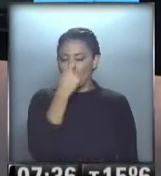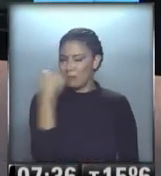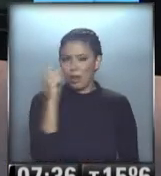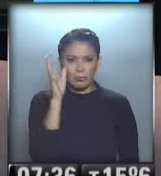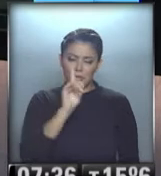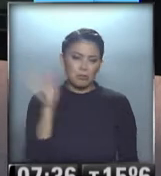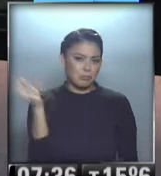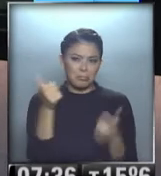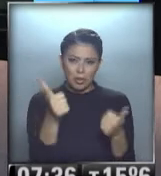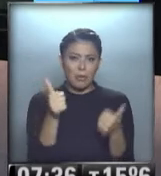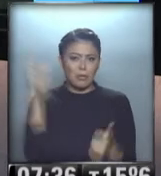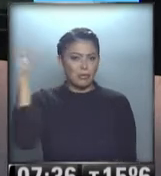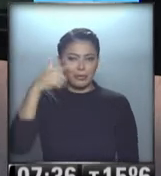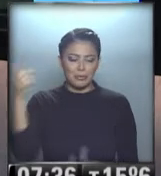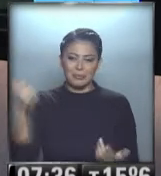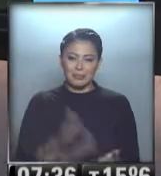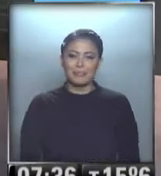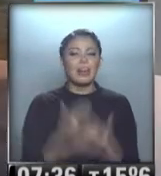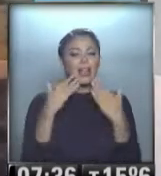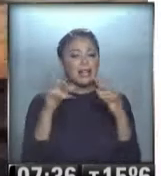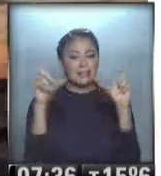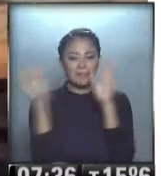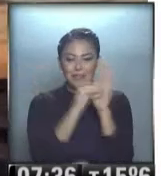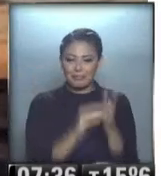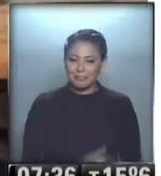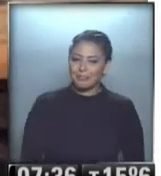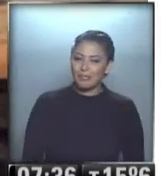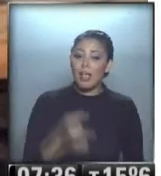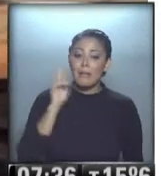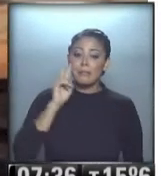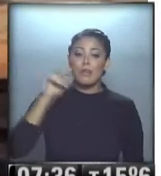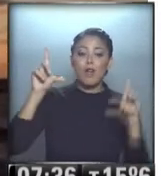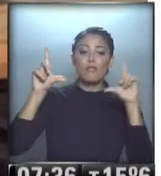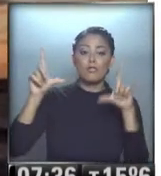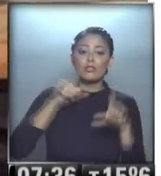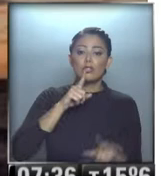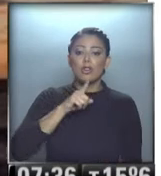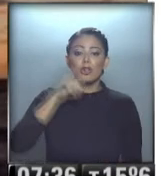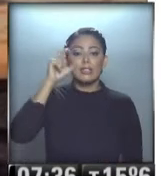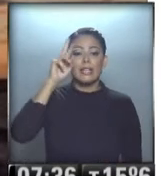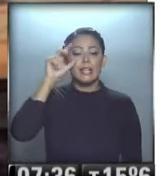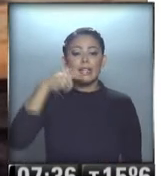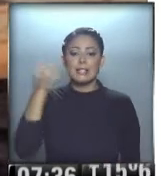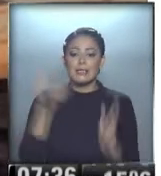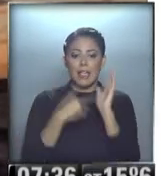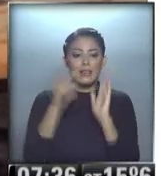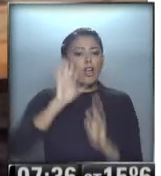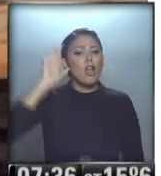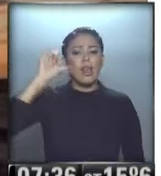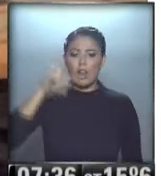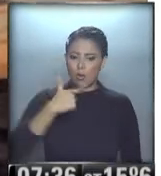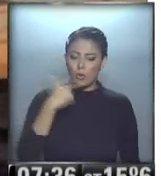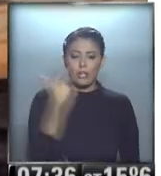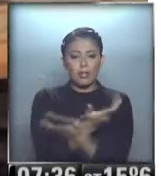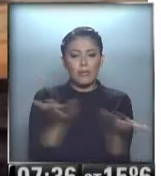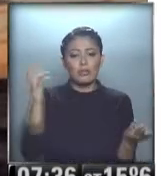Todo fantástico. No va a llover, no se esperan tormentas fuertes. Gracias por tu mensaje. Mirá esta foto que te manda Teresa. Dice, hola Lucas, comparto con ustedes el amanecer